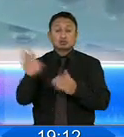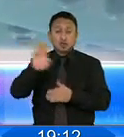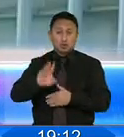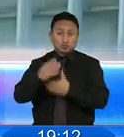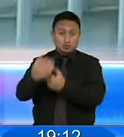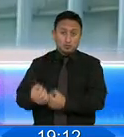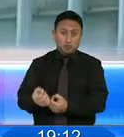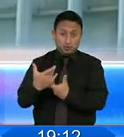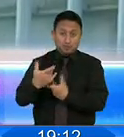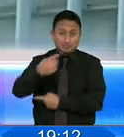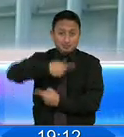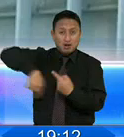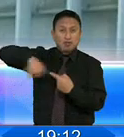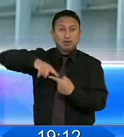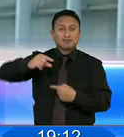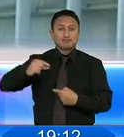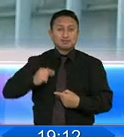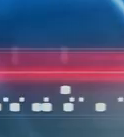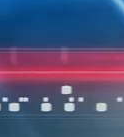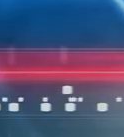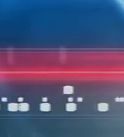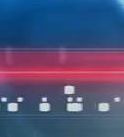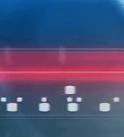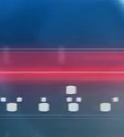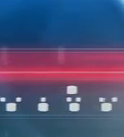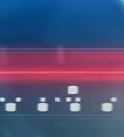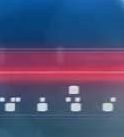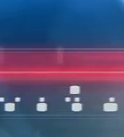Los detalles, aquí, en pocos minutos.